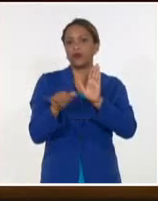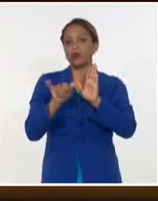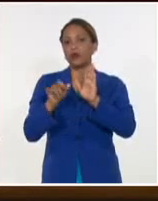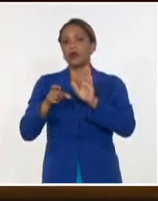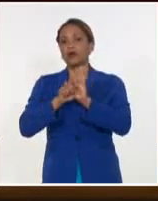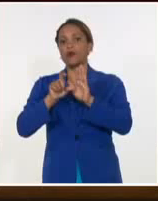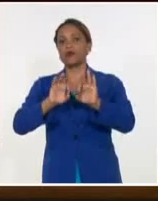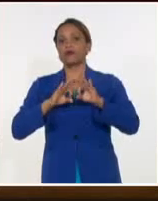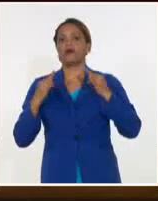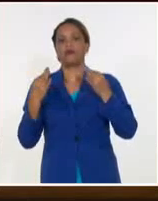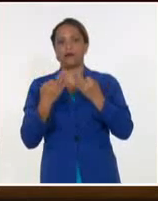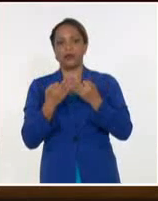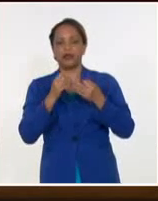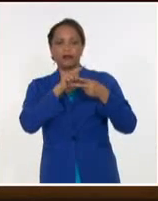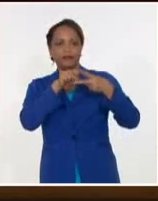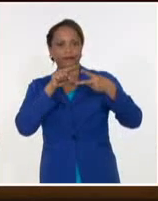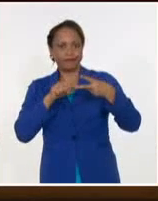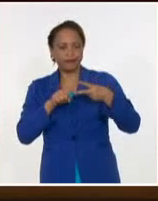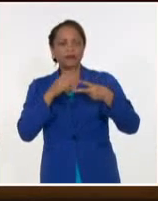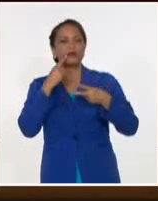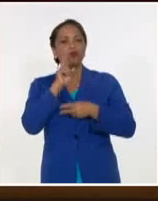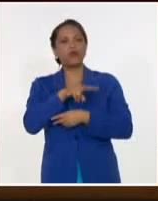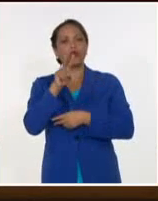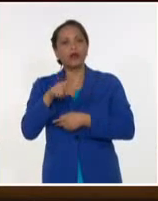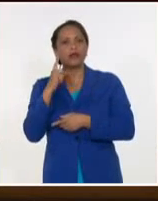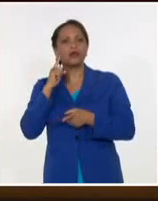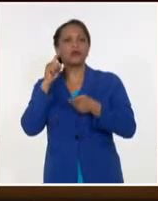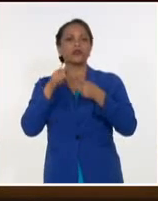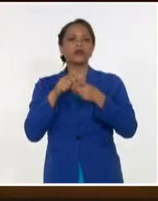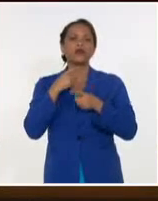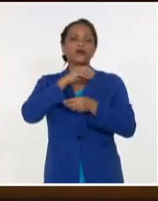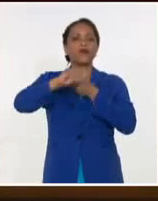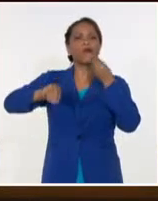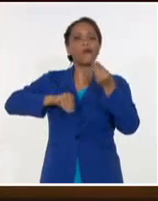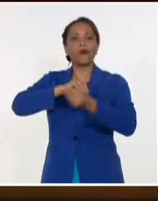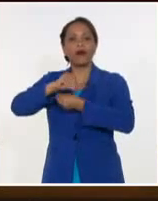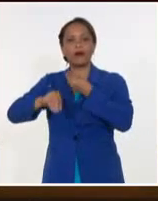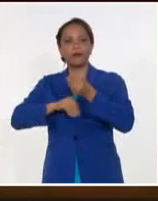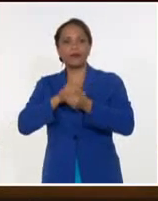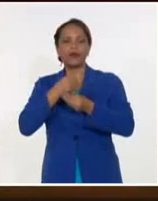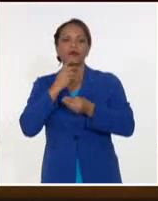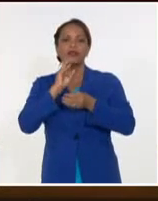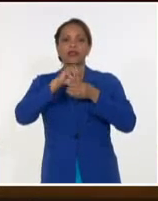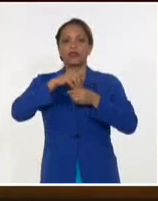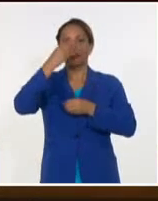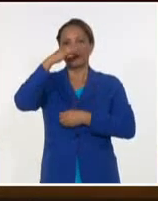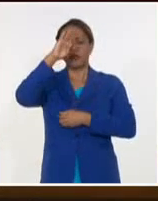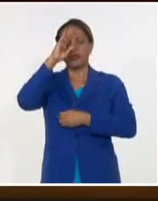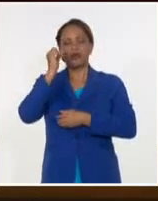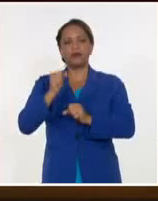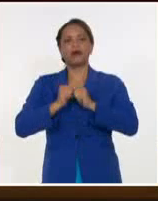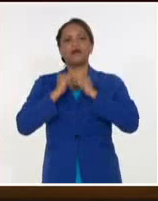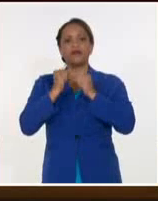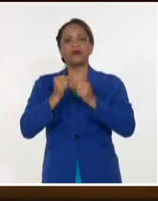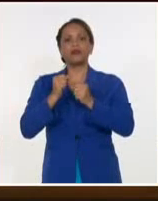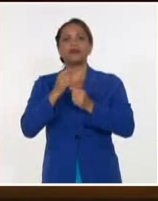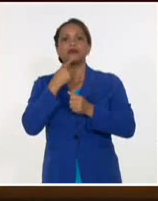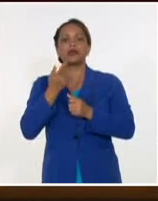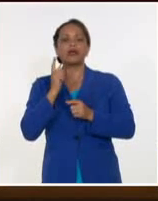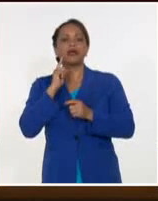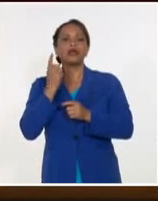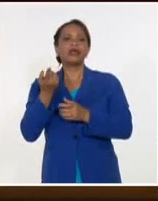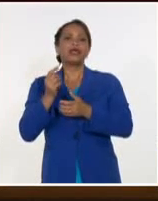las Familias, en busca de proseguir el proceso transformador y consolidar el socialismo autóctono y centrado